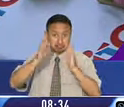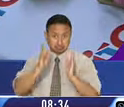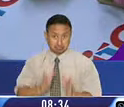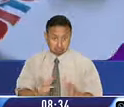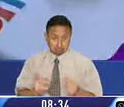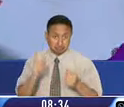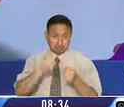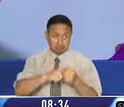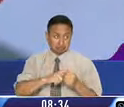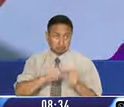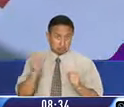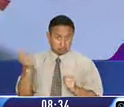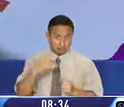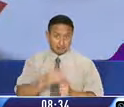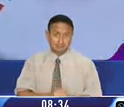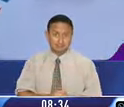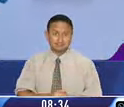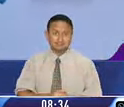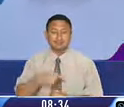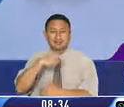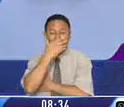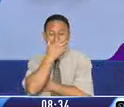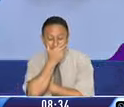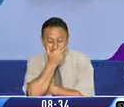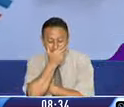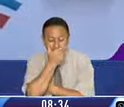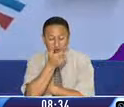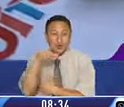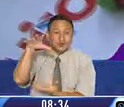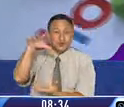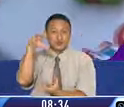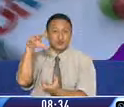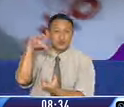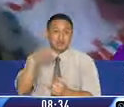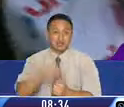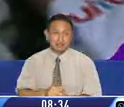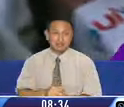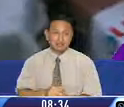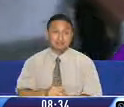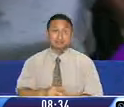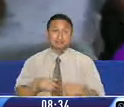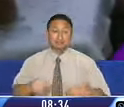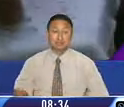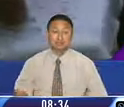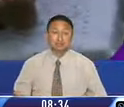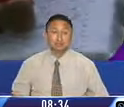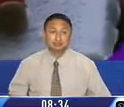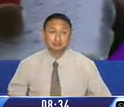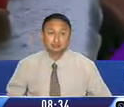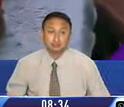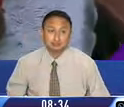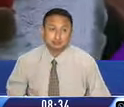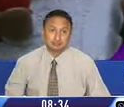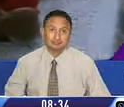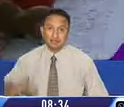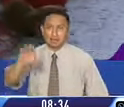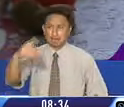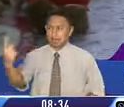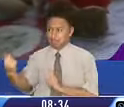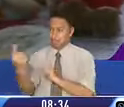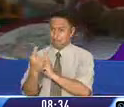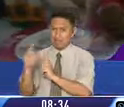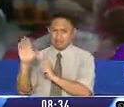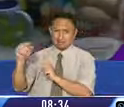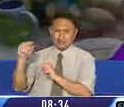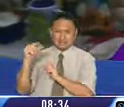comunidad. Así es, yo estoy encantada con las muñequitas, por ejemplo, este arte en teja. Por ahí está la tallerista, yo quiero que me acompañe un ratito para